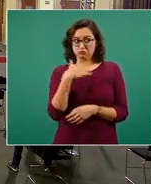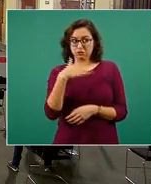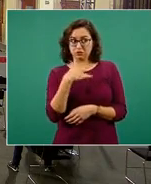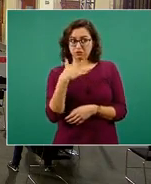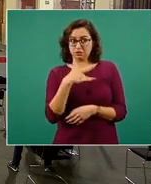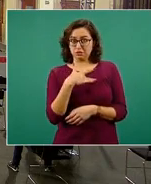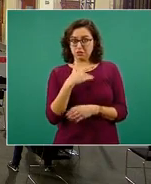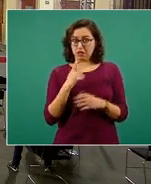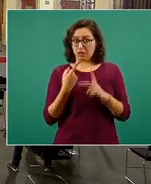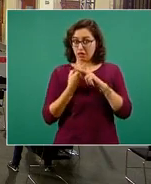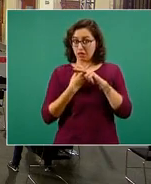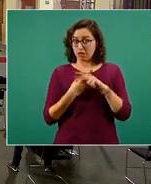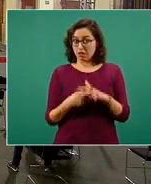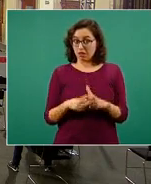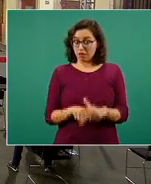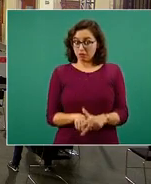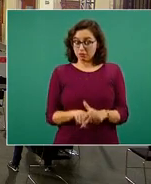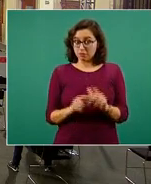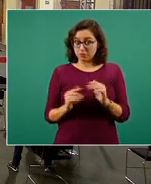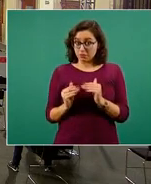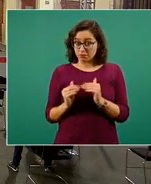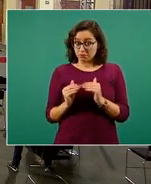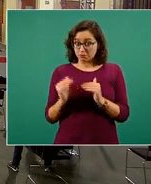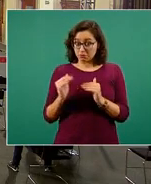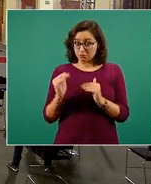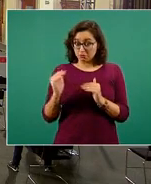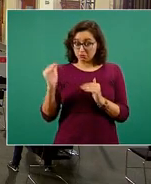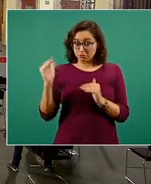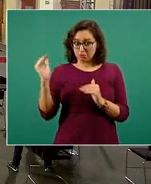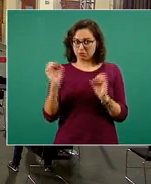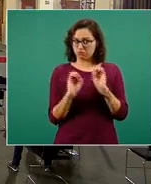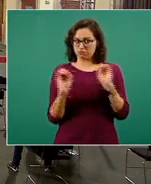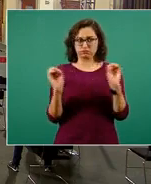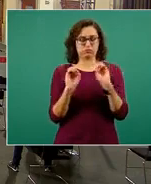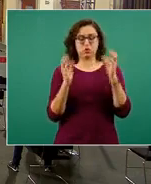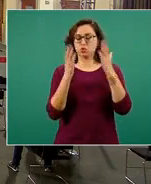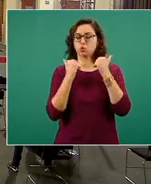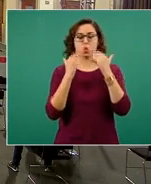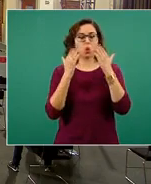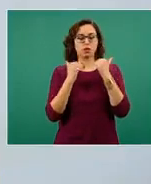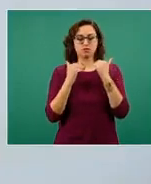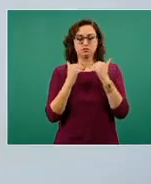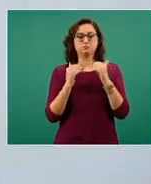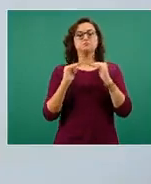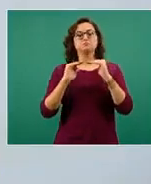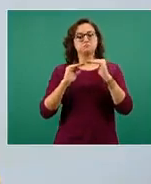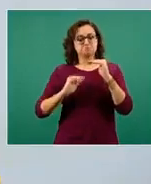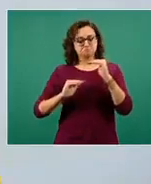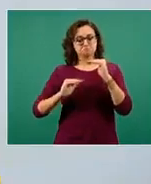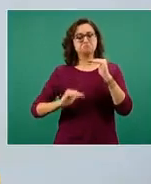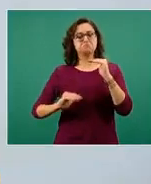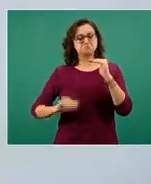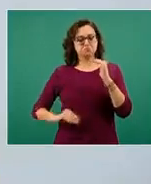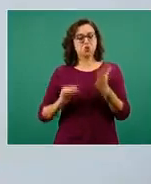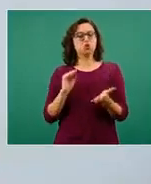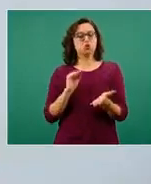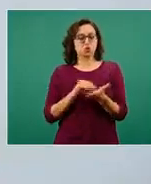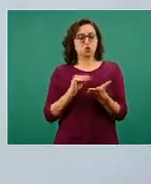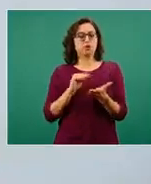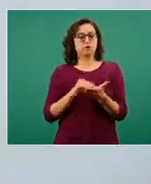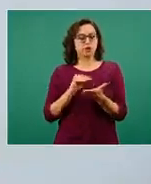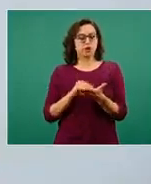indicadores que estén mostrando que empieza a aumentar. Seguimos reduciendo, por ejemplo, la